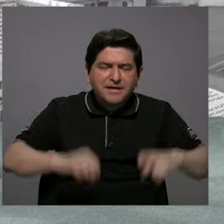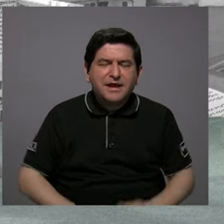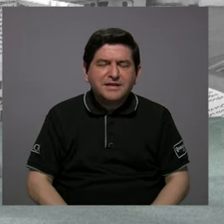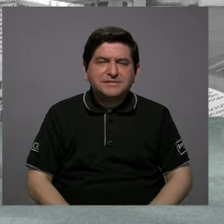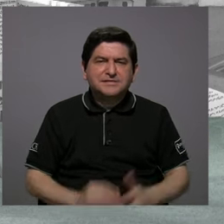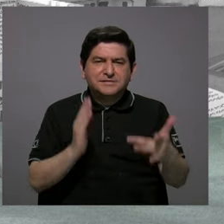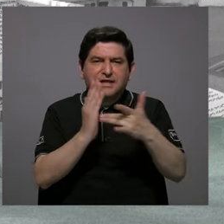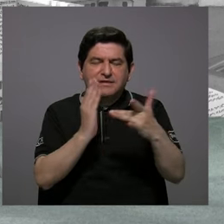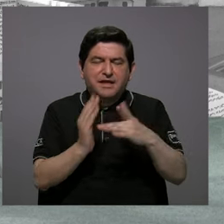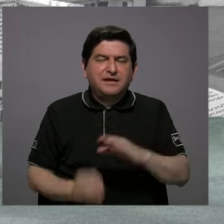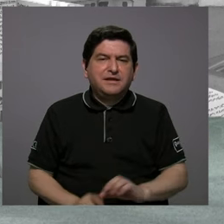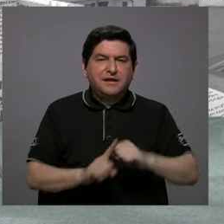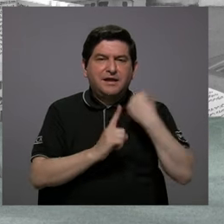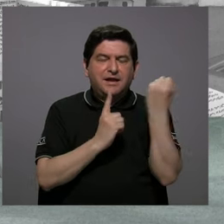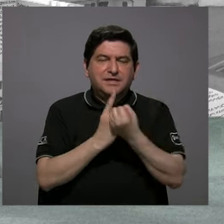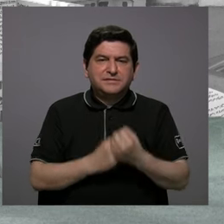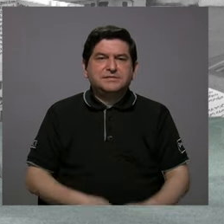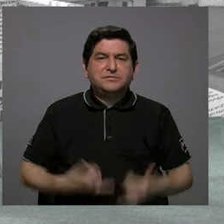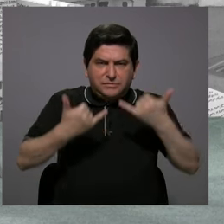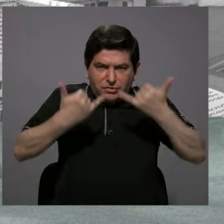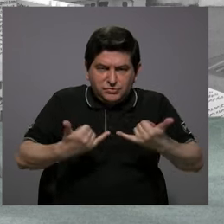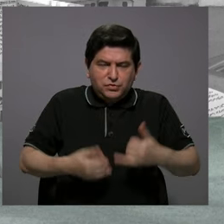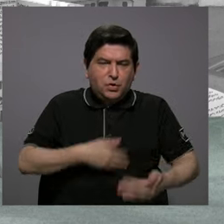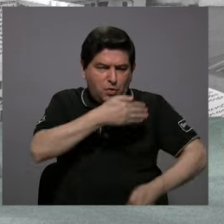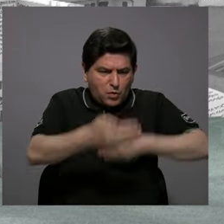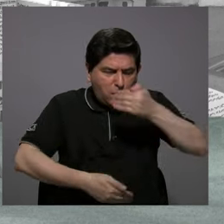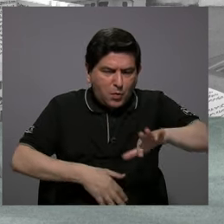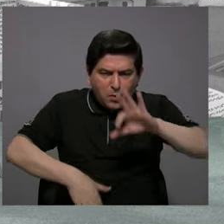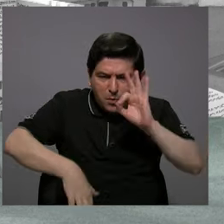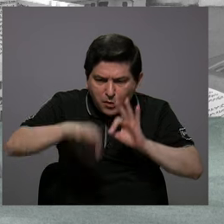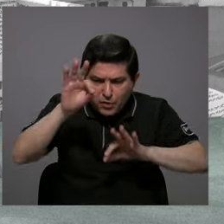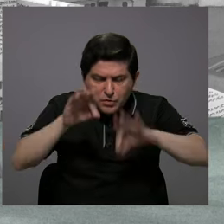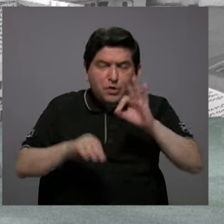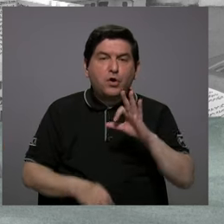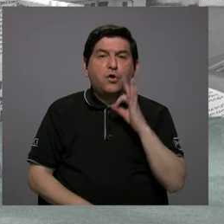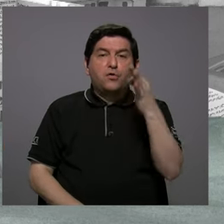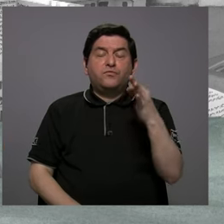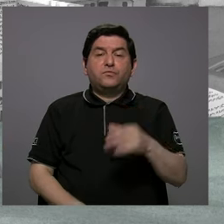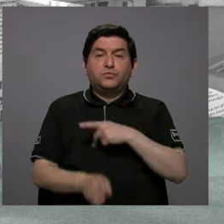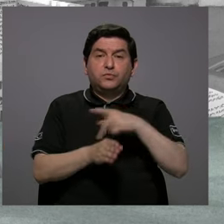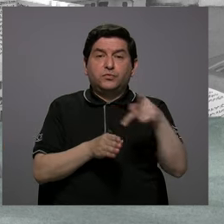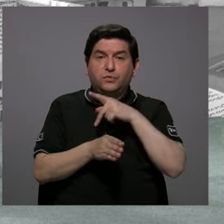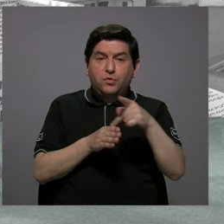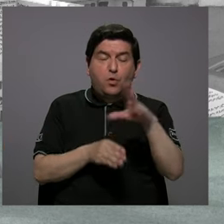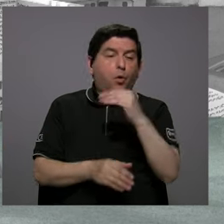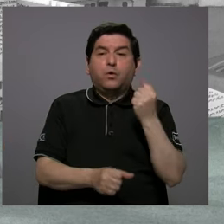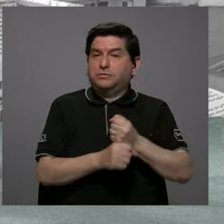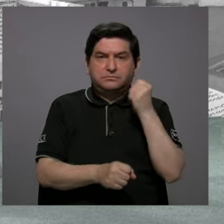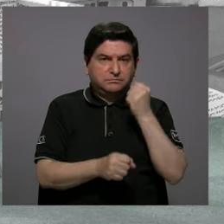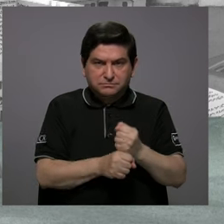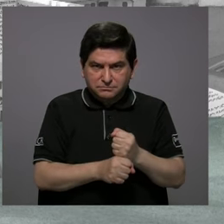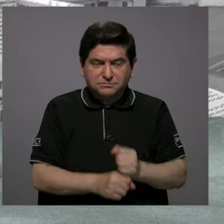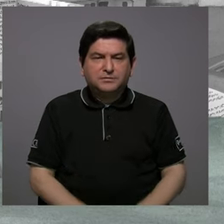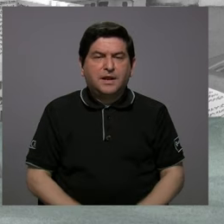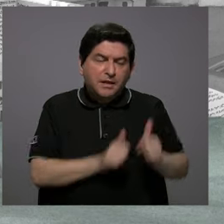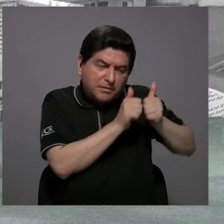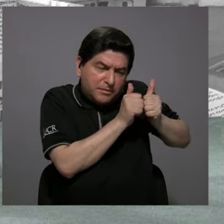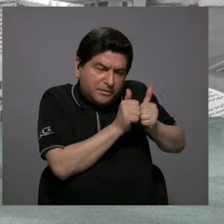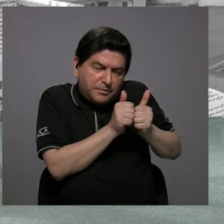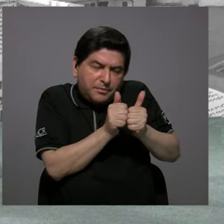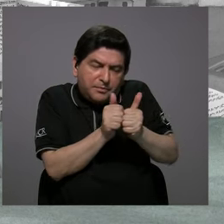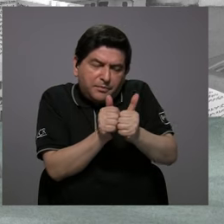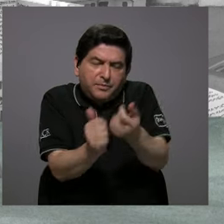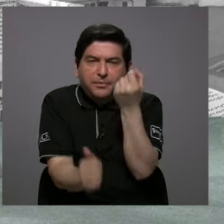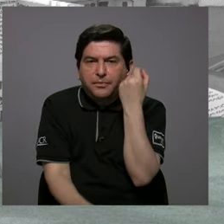arte acompañarlos en el proceso de selección también de sus futuros profesiones o trabajos acompañarnos